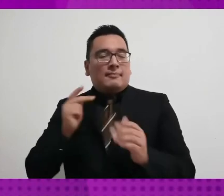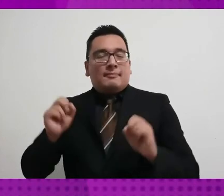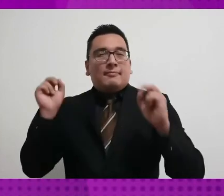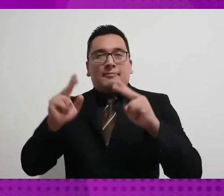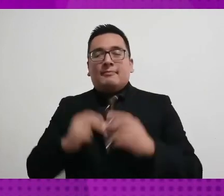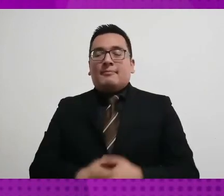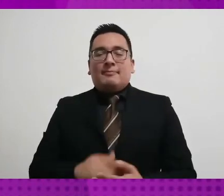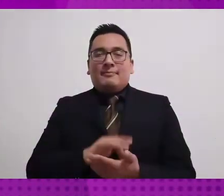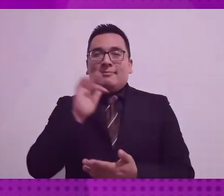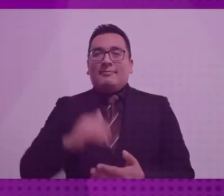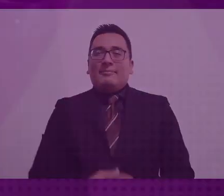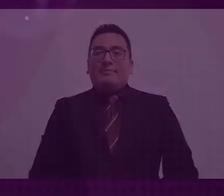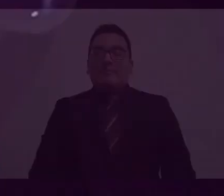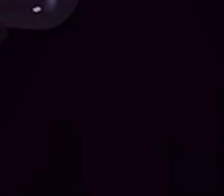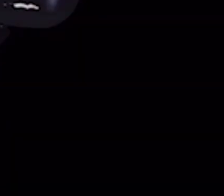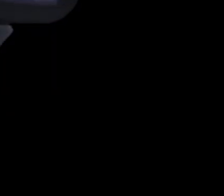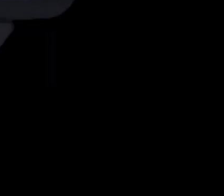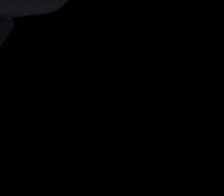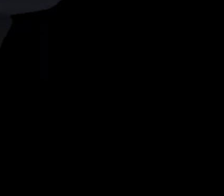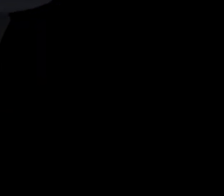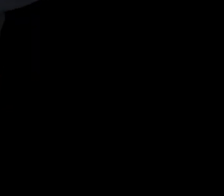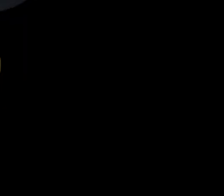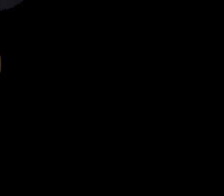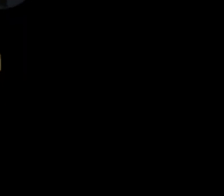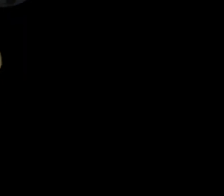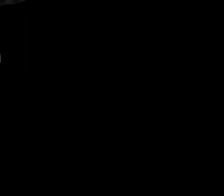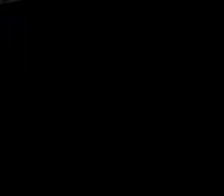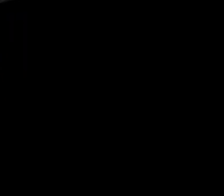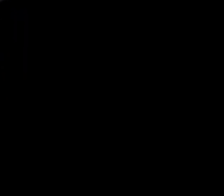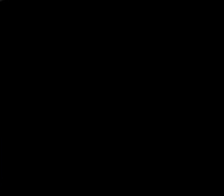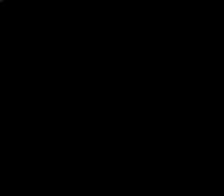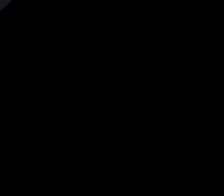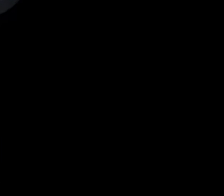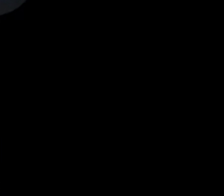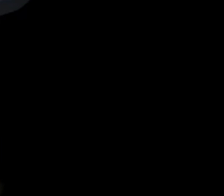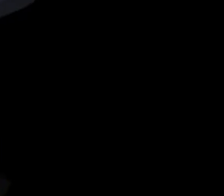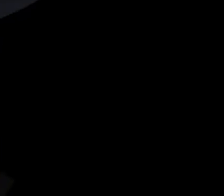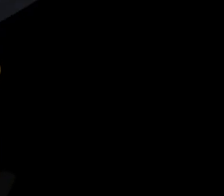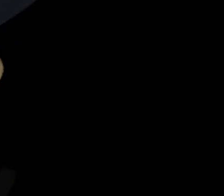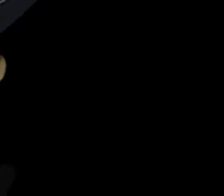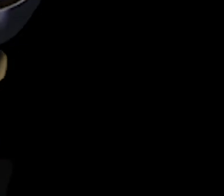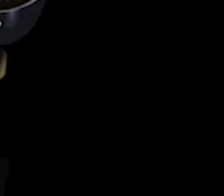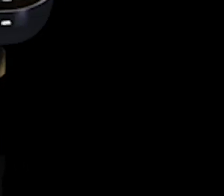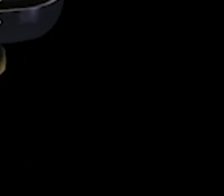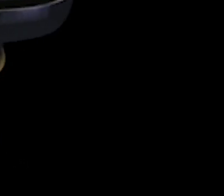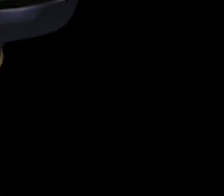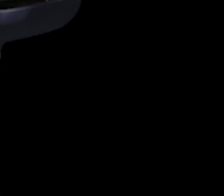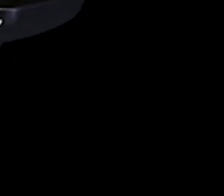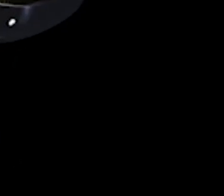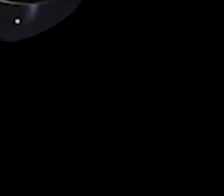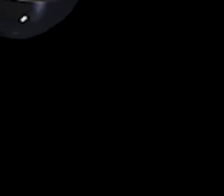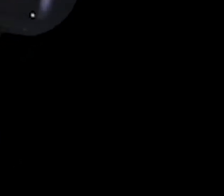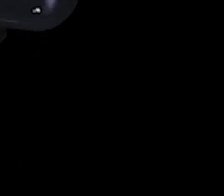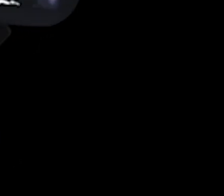siguiente programa, La Urna. Muchas gracias. Y bueno, fue todo. Muchísimas gracias por haber estado aquí con nosotros en su programa La Urna, esta producción del